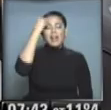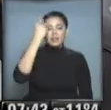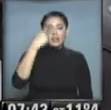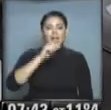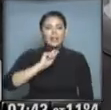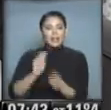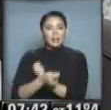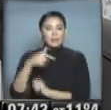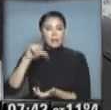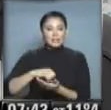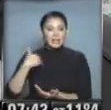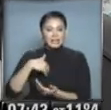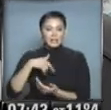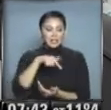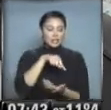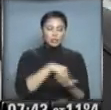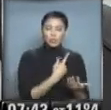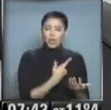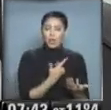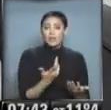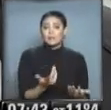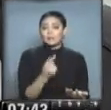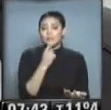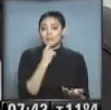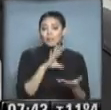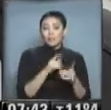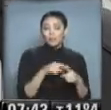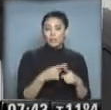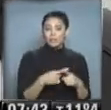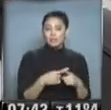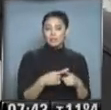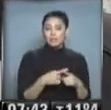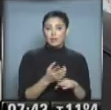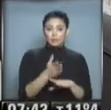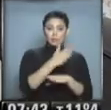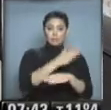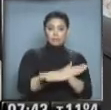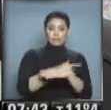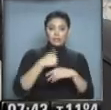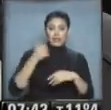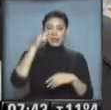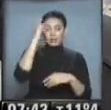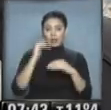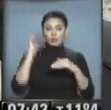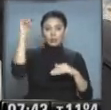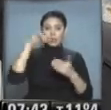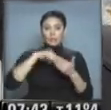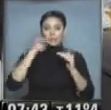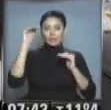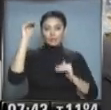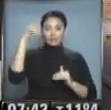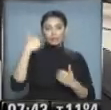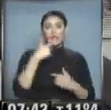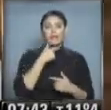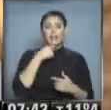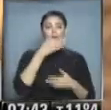la argentina con una ciudad que en términos de gestión está completamente detrás de lo que viene sucediendo en la nación bueno de esas cosas tratamos de